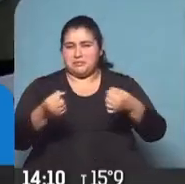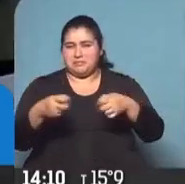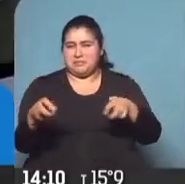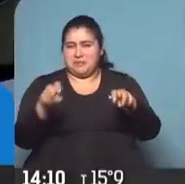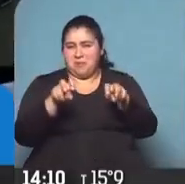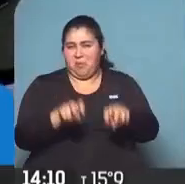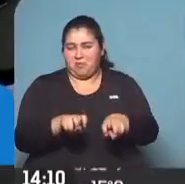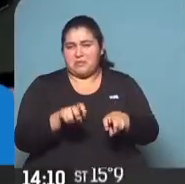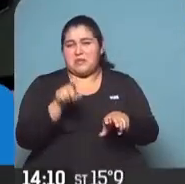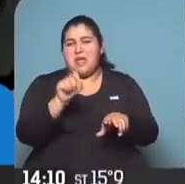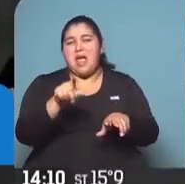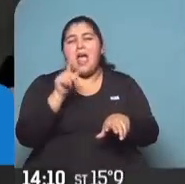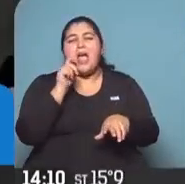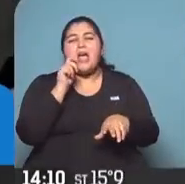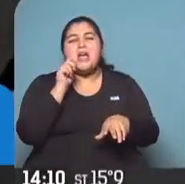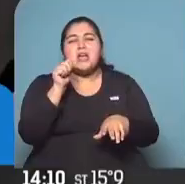caucho